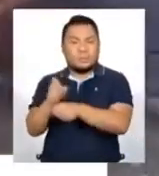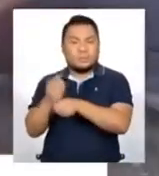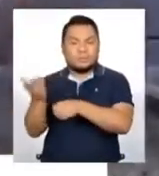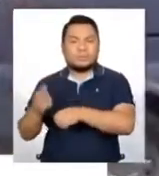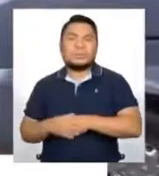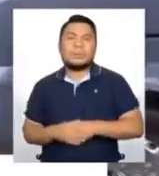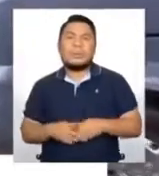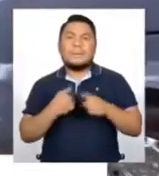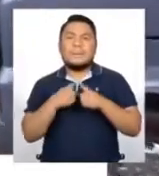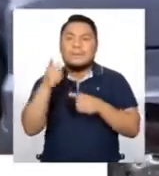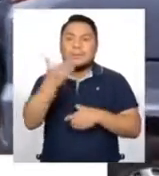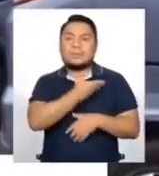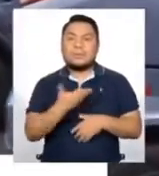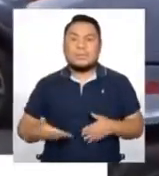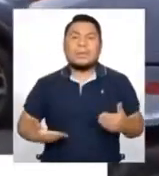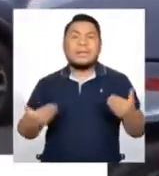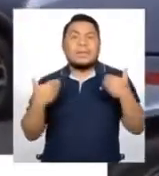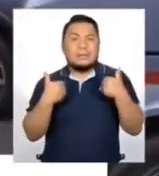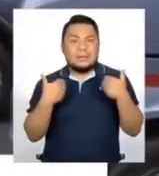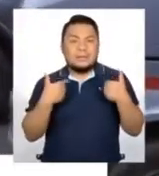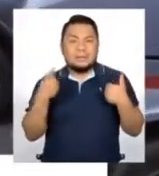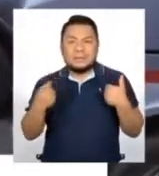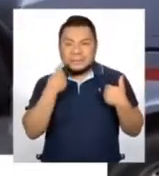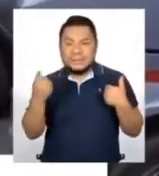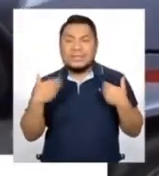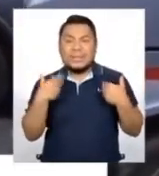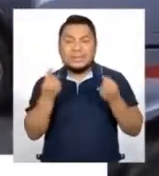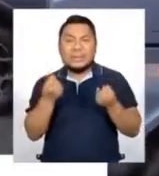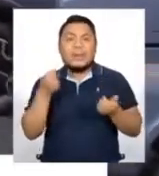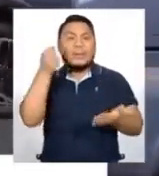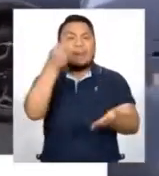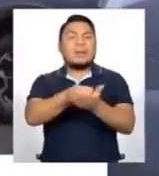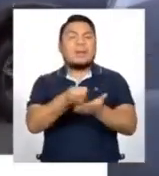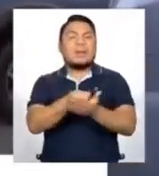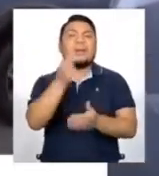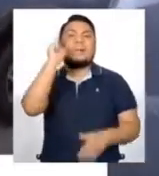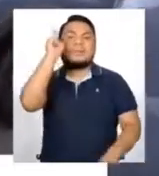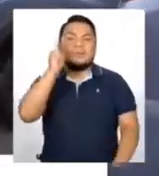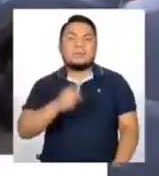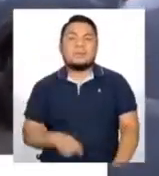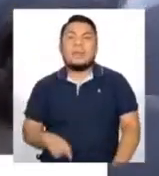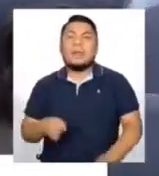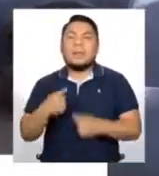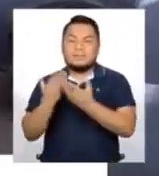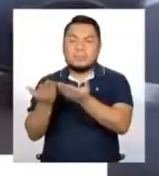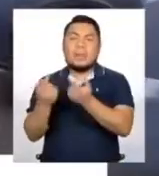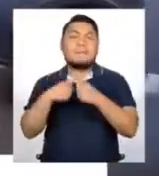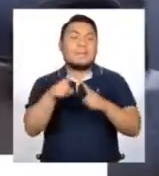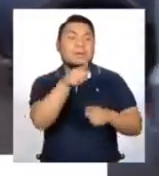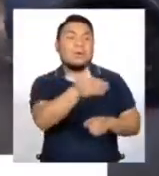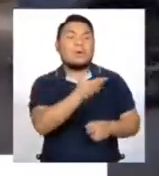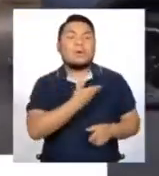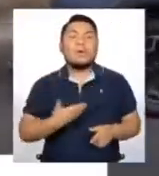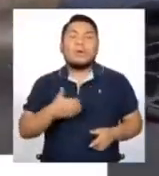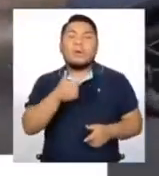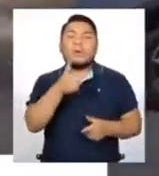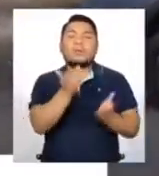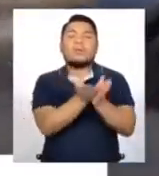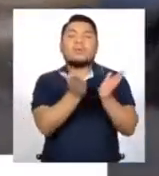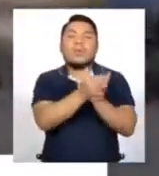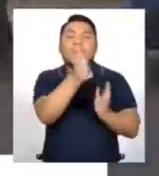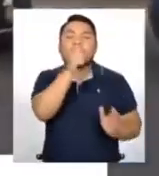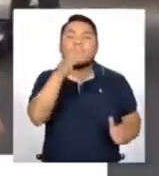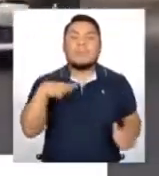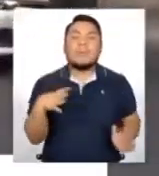justamente el Estado tiene los recursos para pagar la planilla de sus profesores, pero los colegios privados tienen que pagar a sus profesores de lo